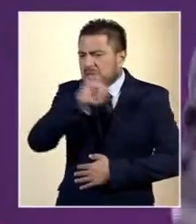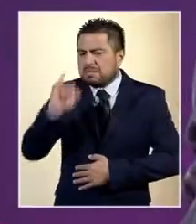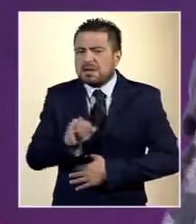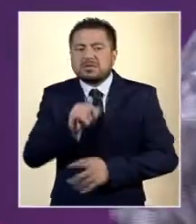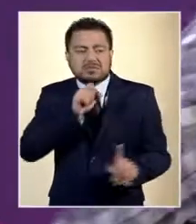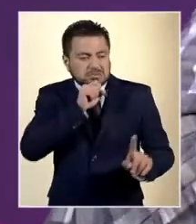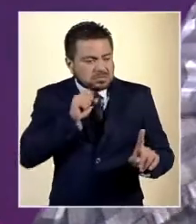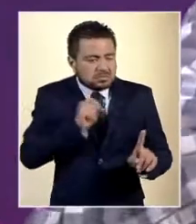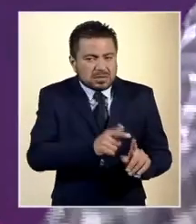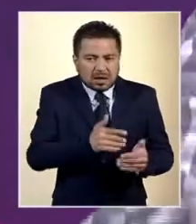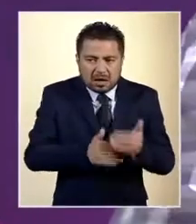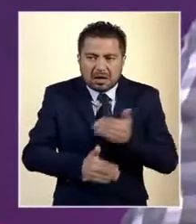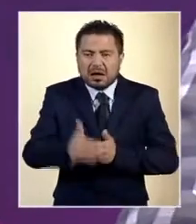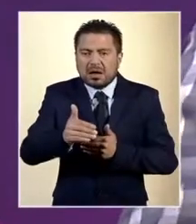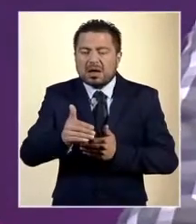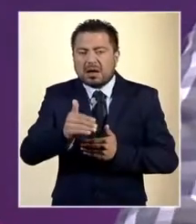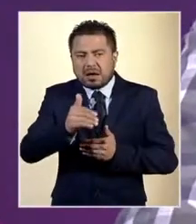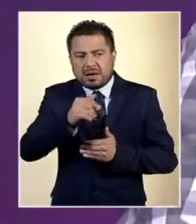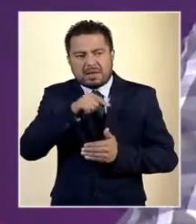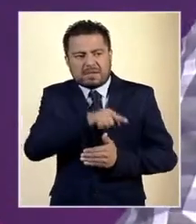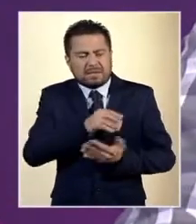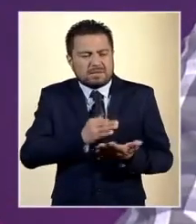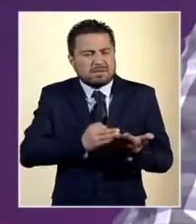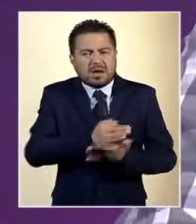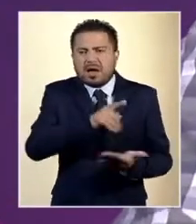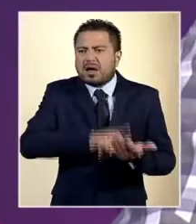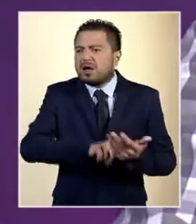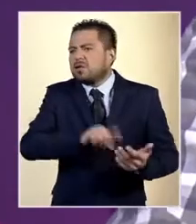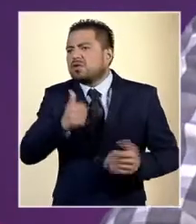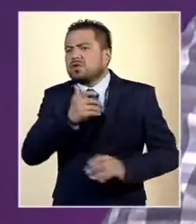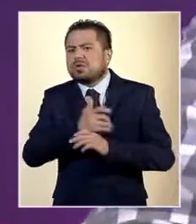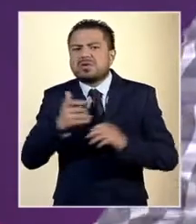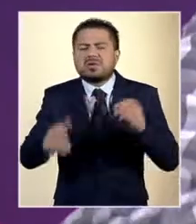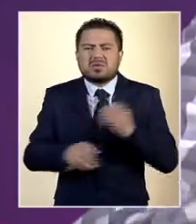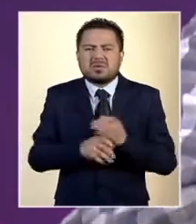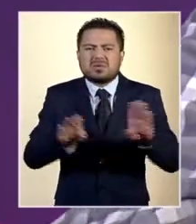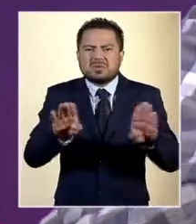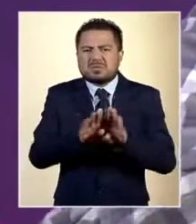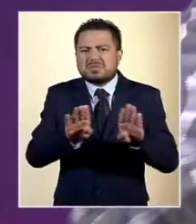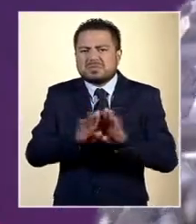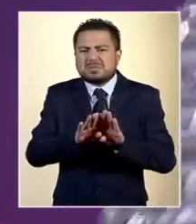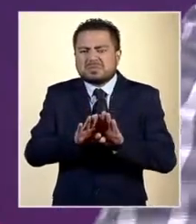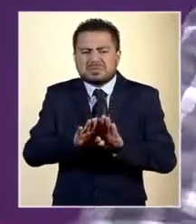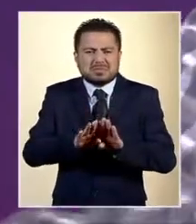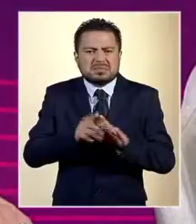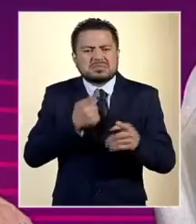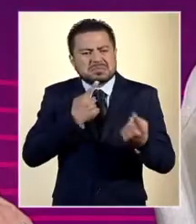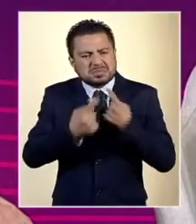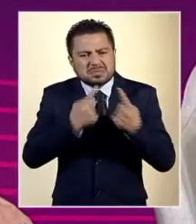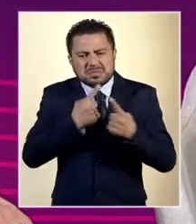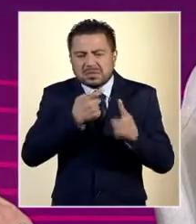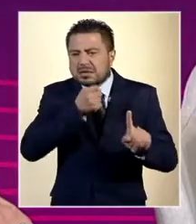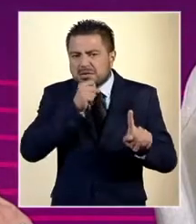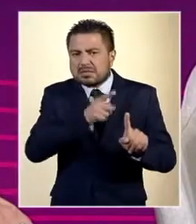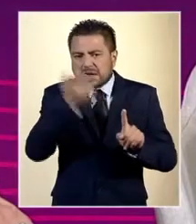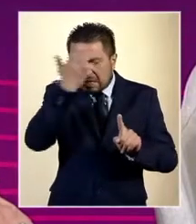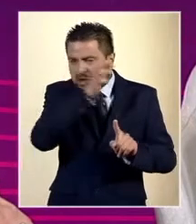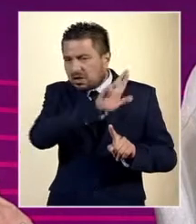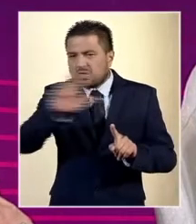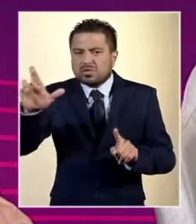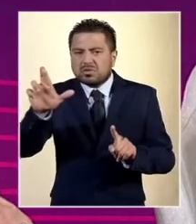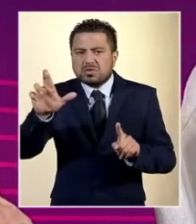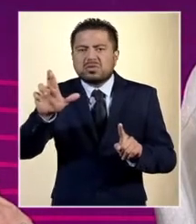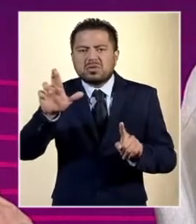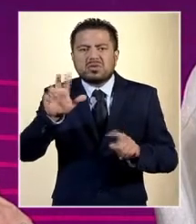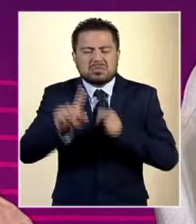a su vez le cierra la puerta para otro tipo de interacción, incluso de reconocimiento de